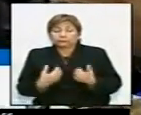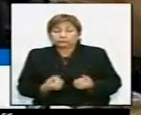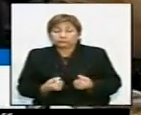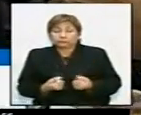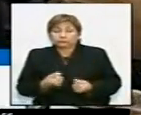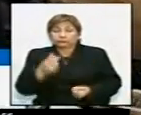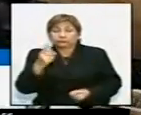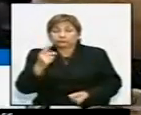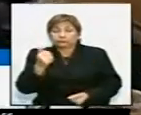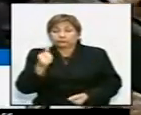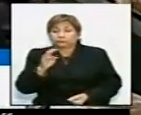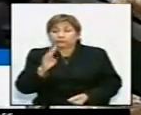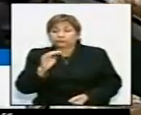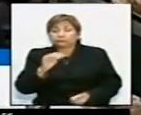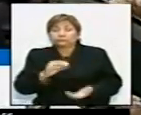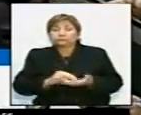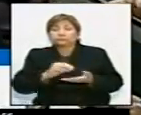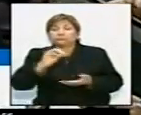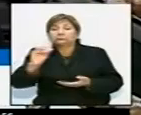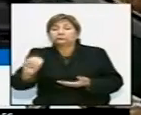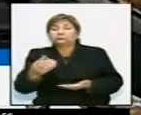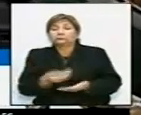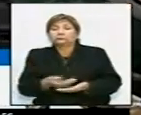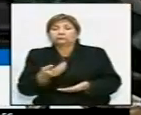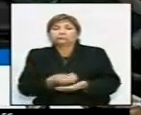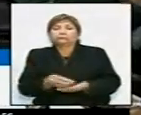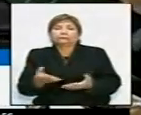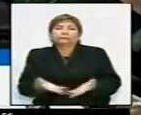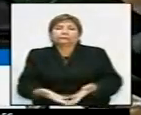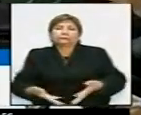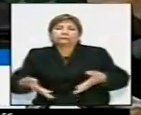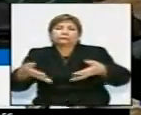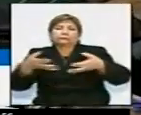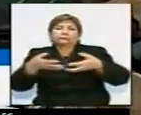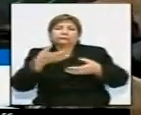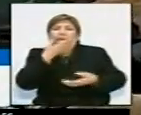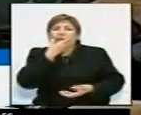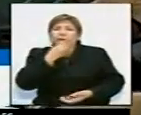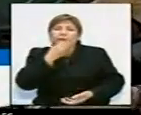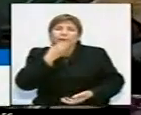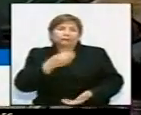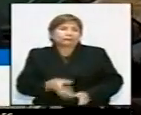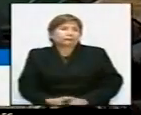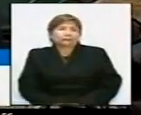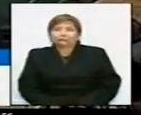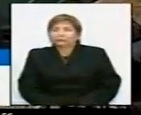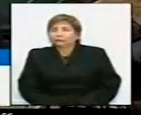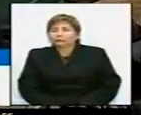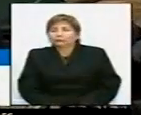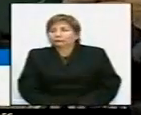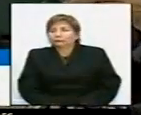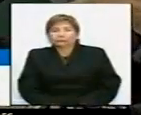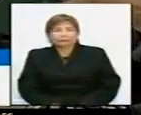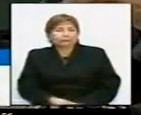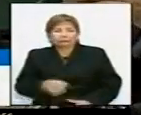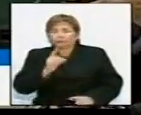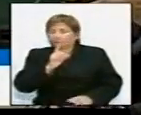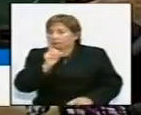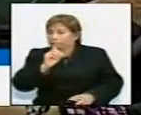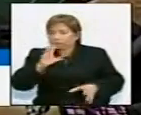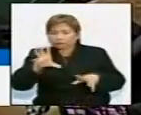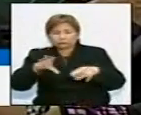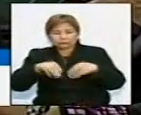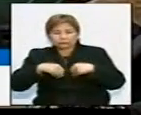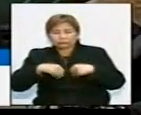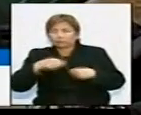en Lambayeque, se ha destinado a compra de canastas navideñas. Y esto, presidente, es completamente inaceptable.